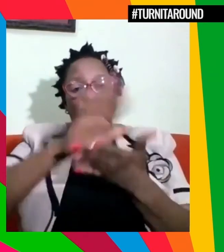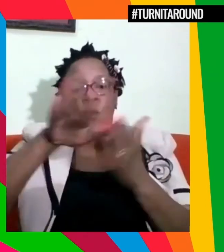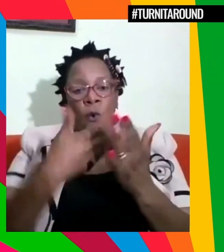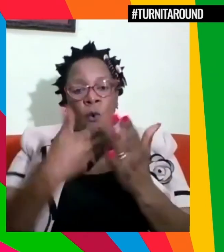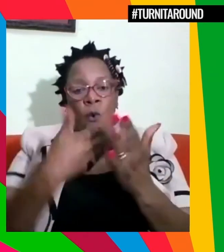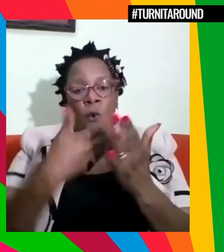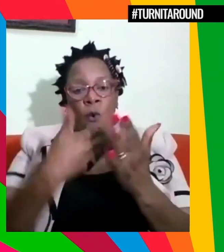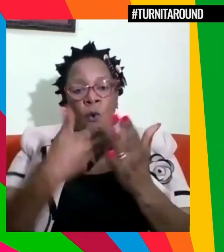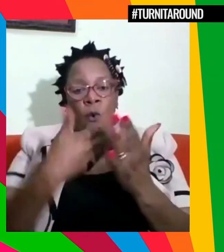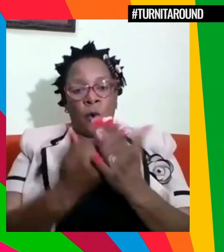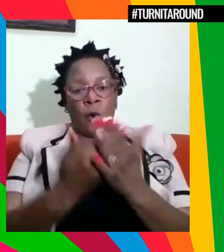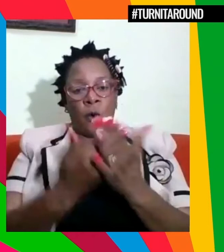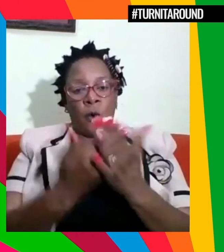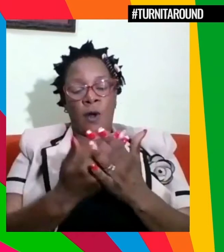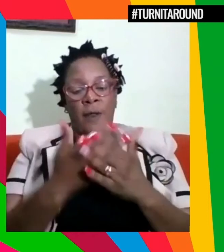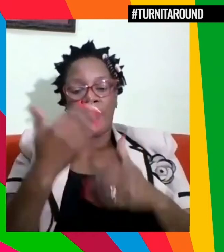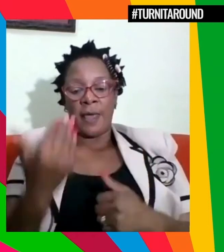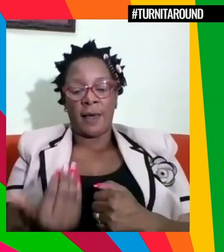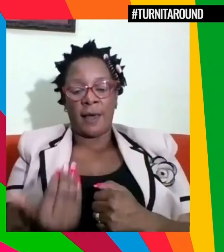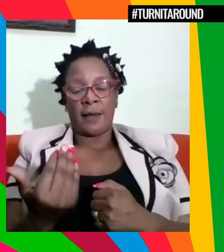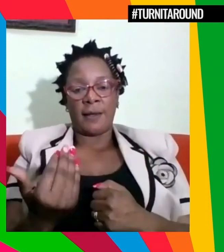amputaciones, ayudarles